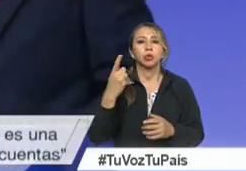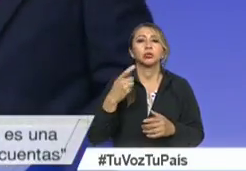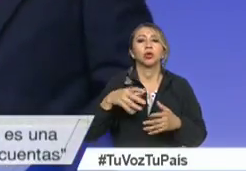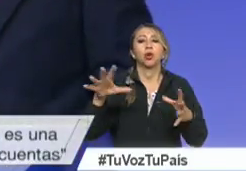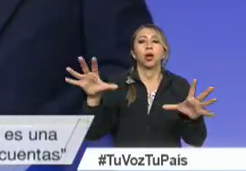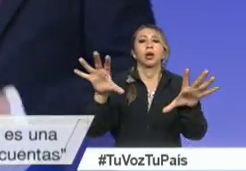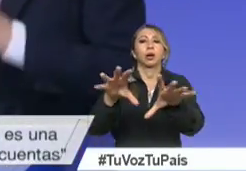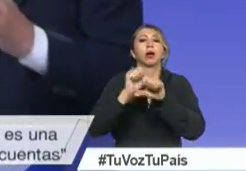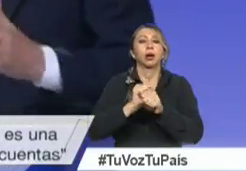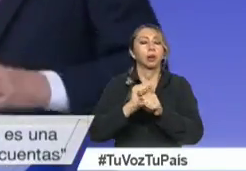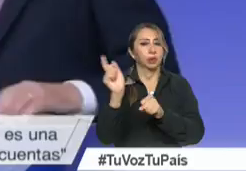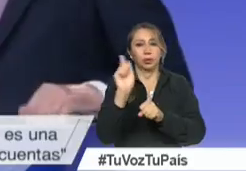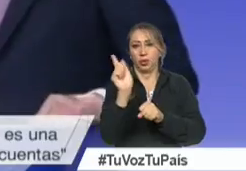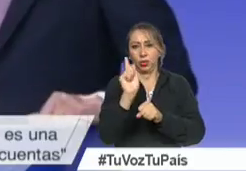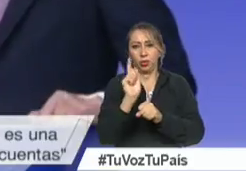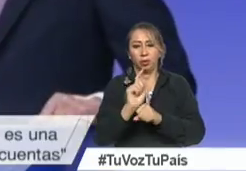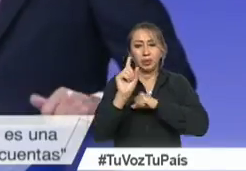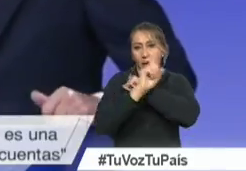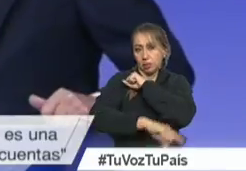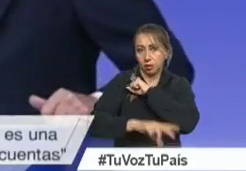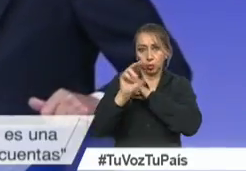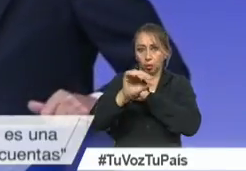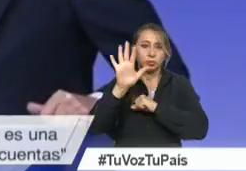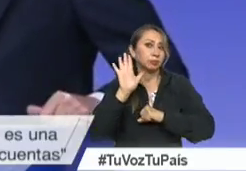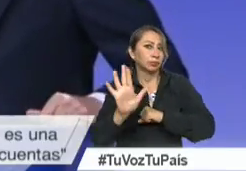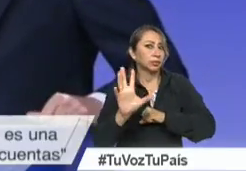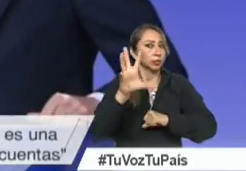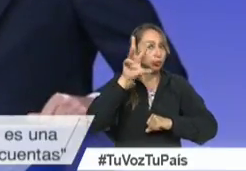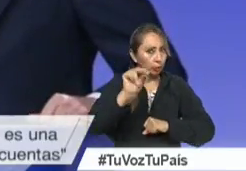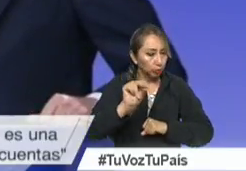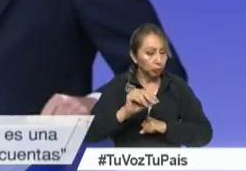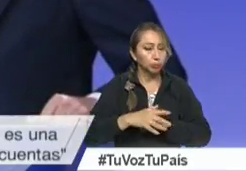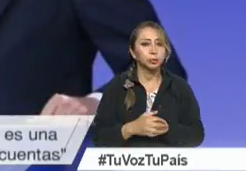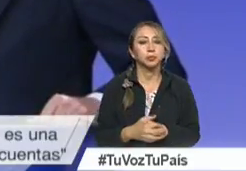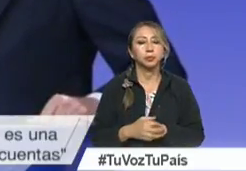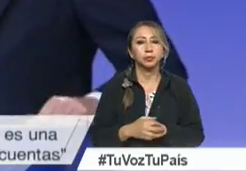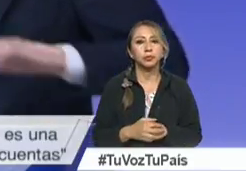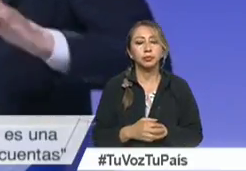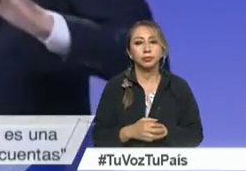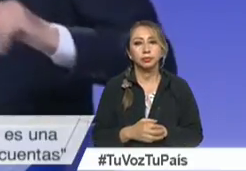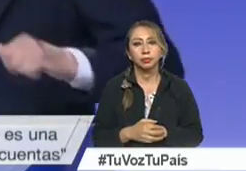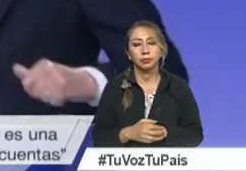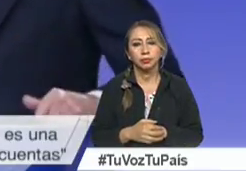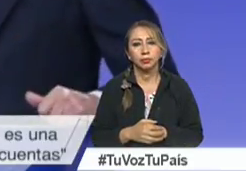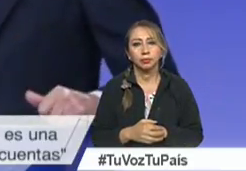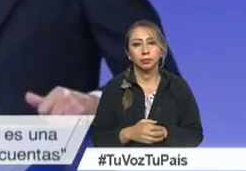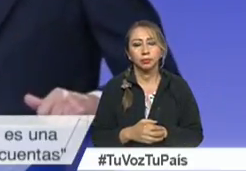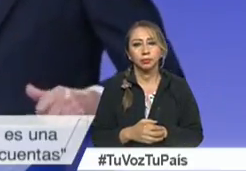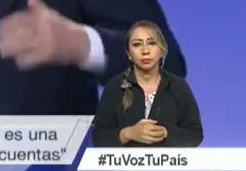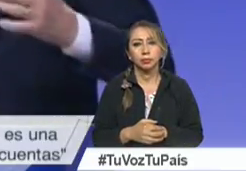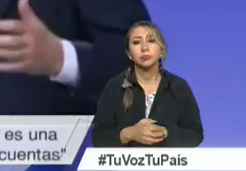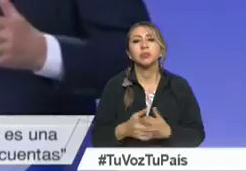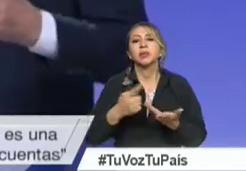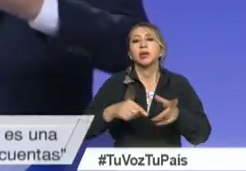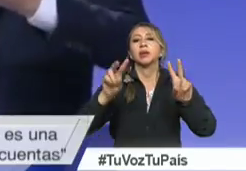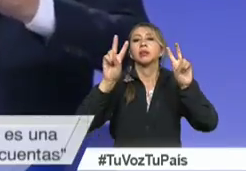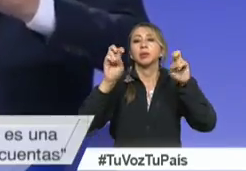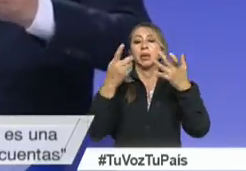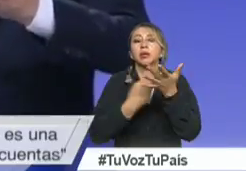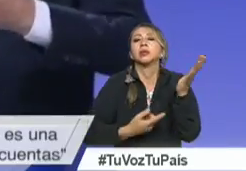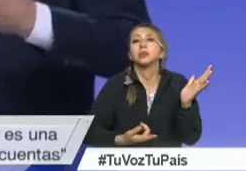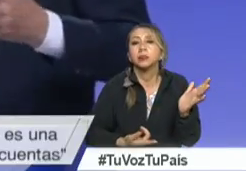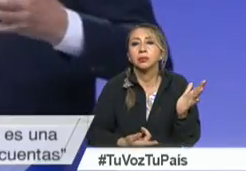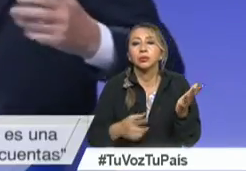rescate no es un castigo ni una venganza aun como se trata simplemente